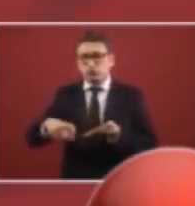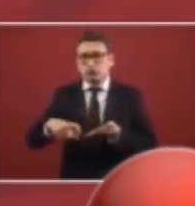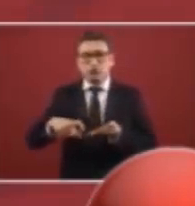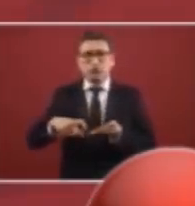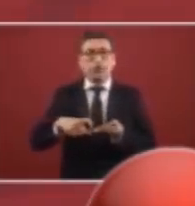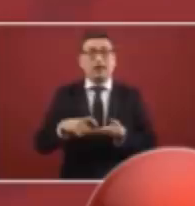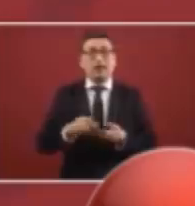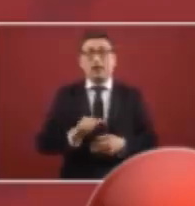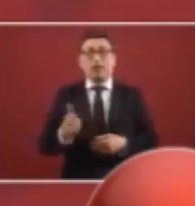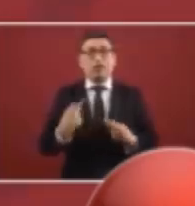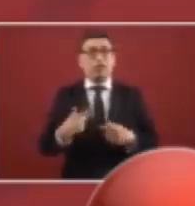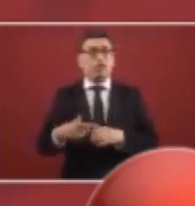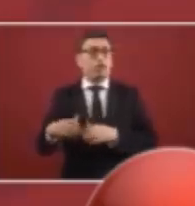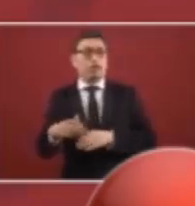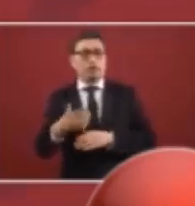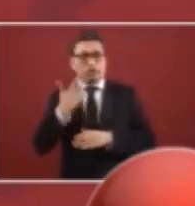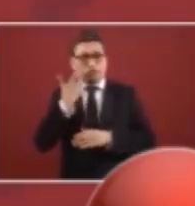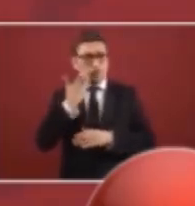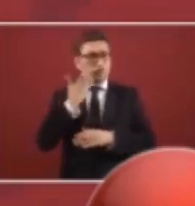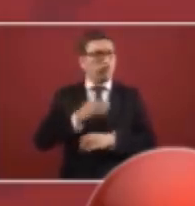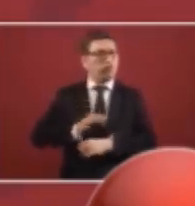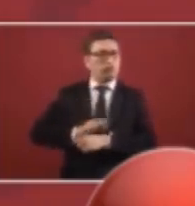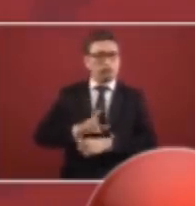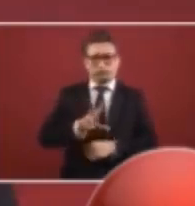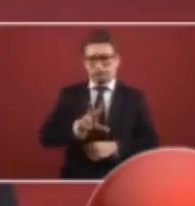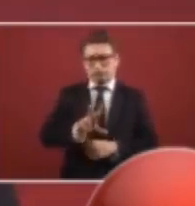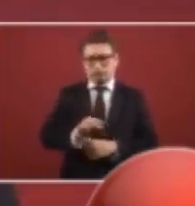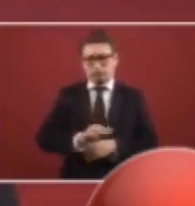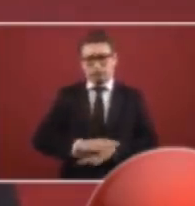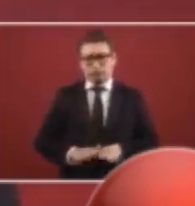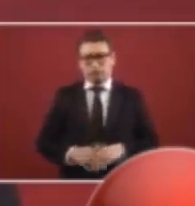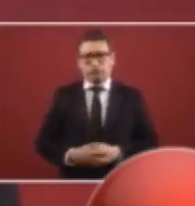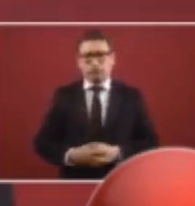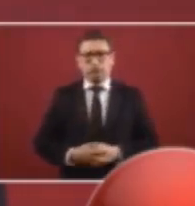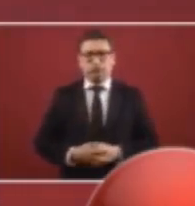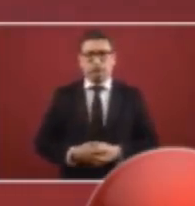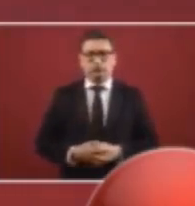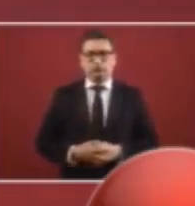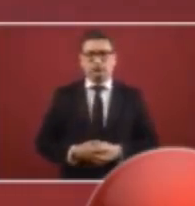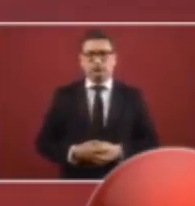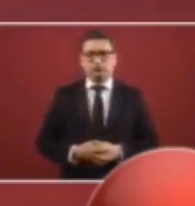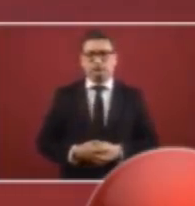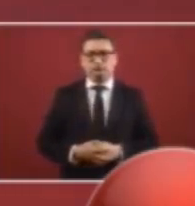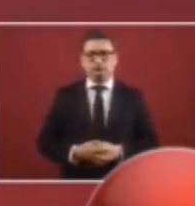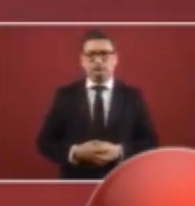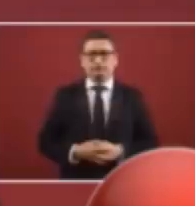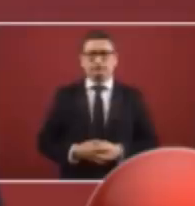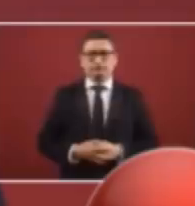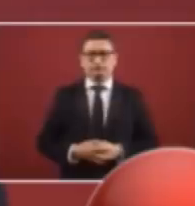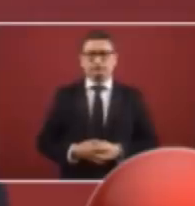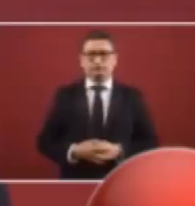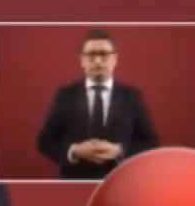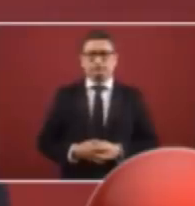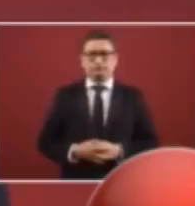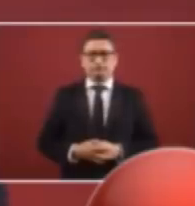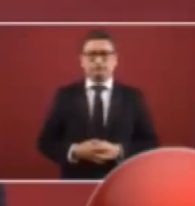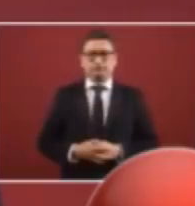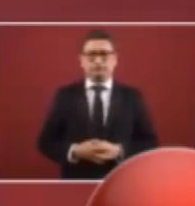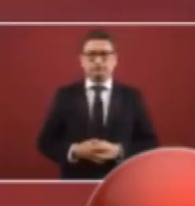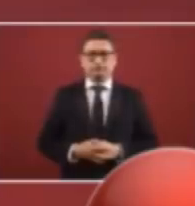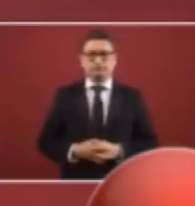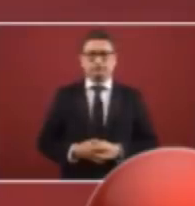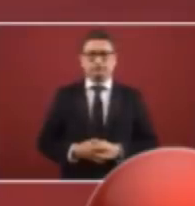cercana. Es cierto que